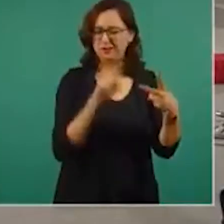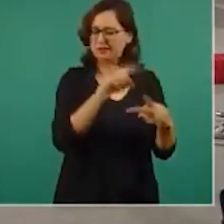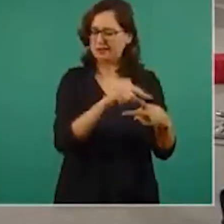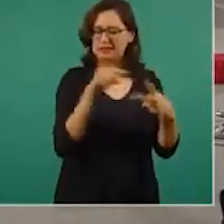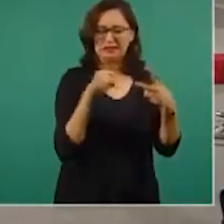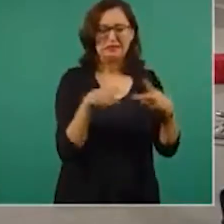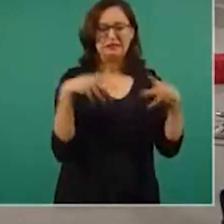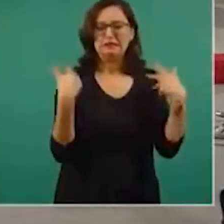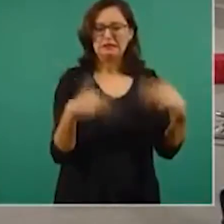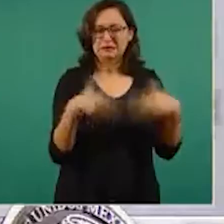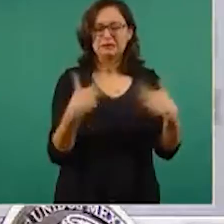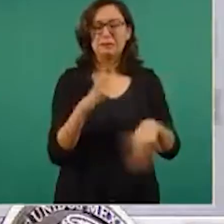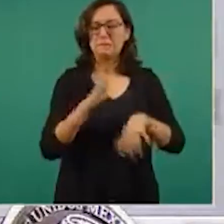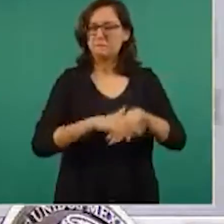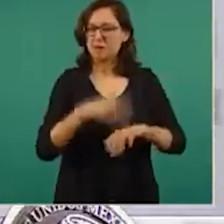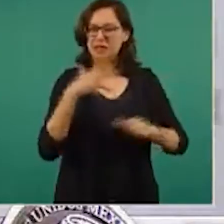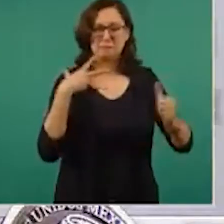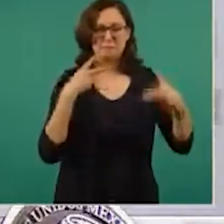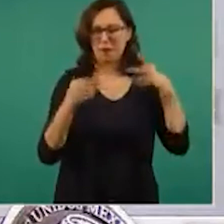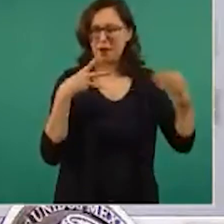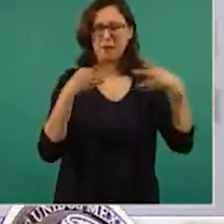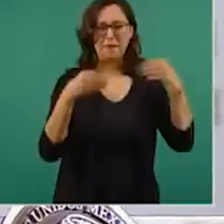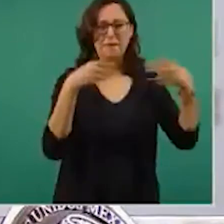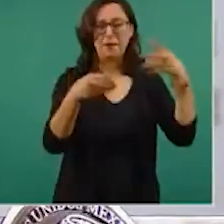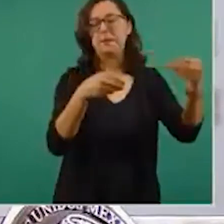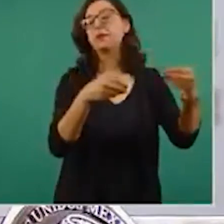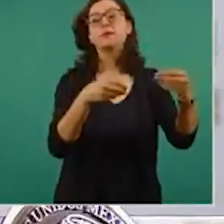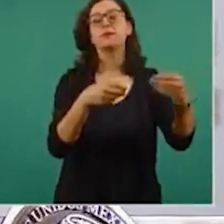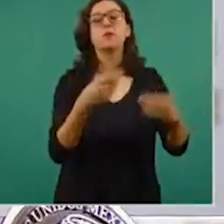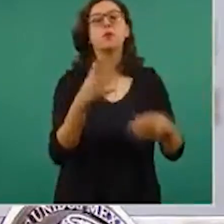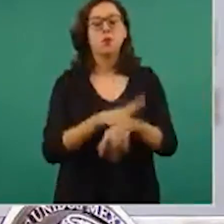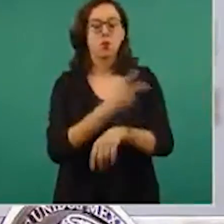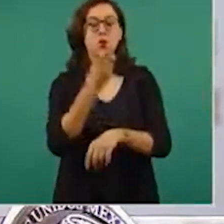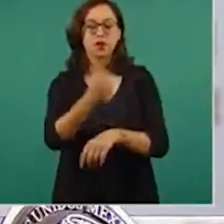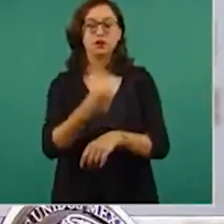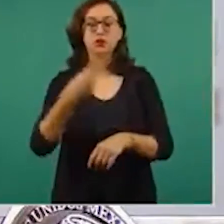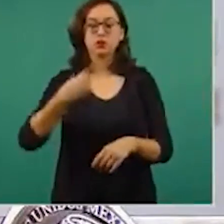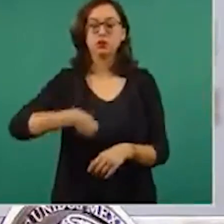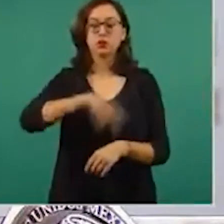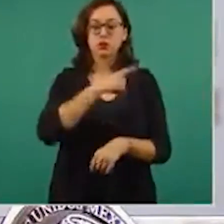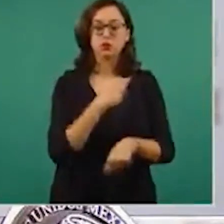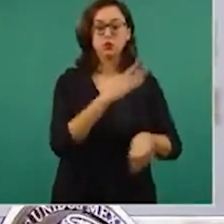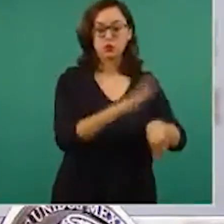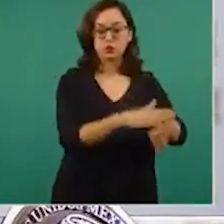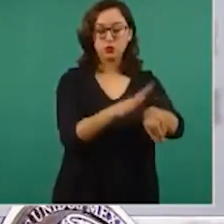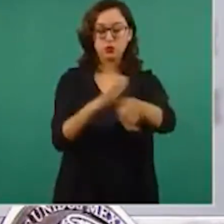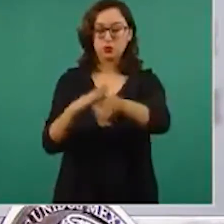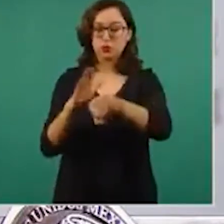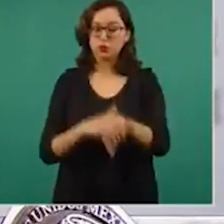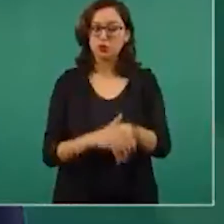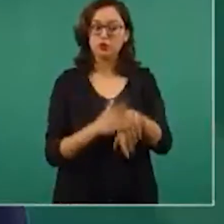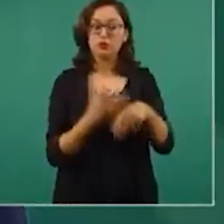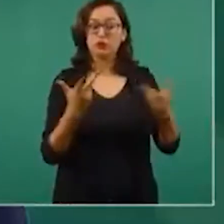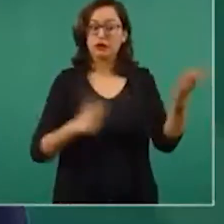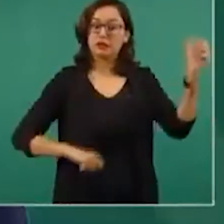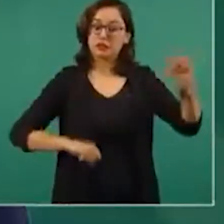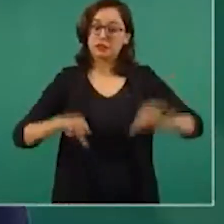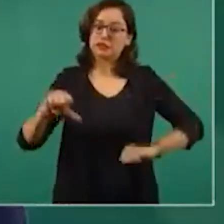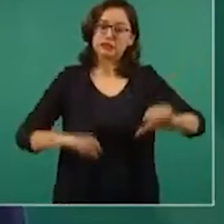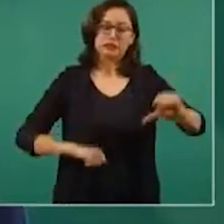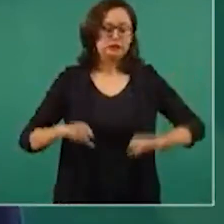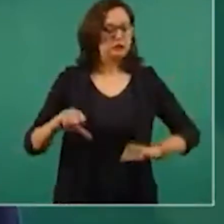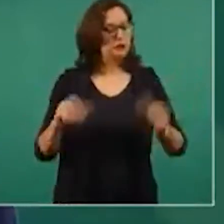aumento importante de casos. Esto hemos hecho un llamado para que se reduzcan ciertas